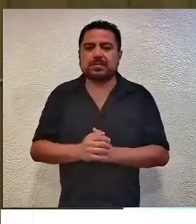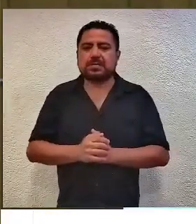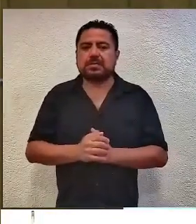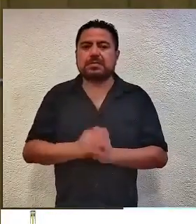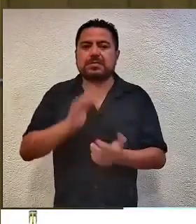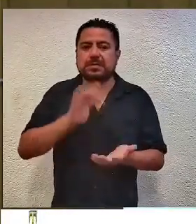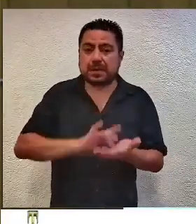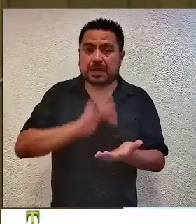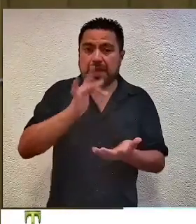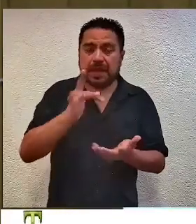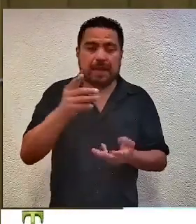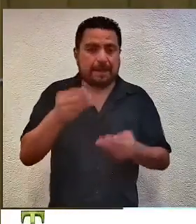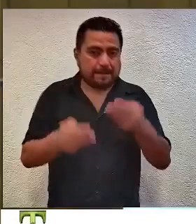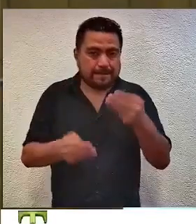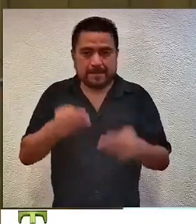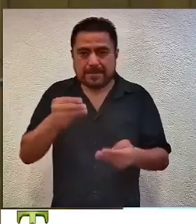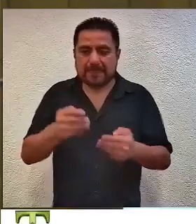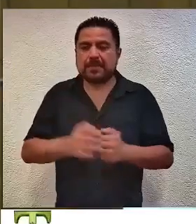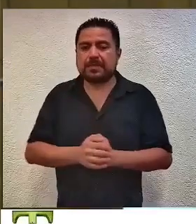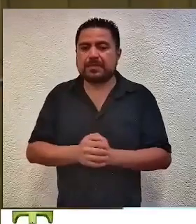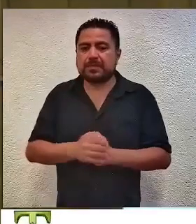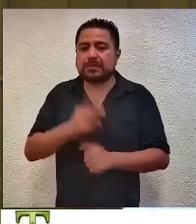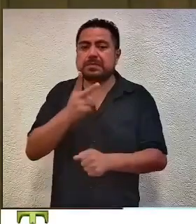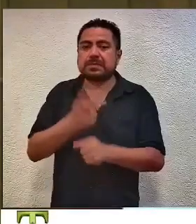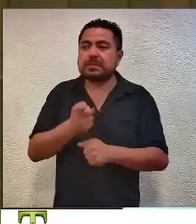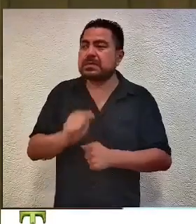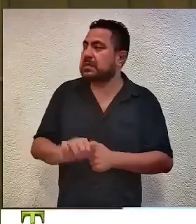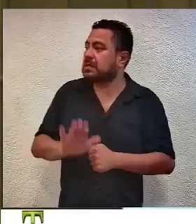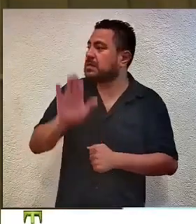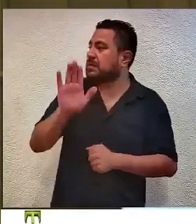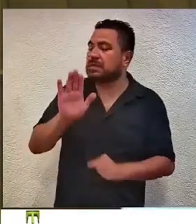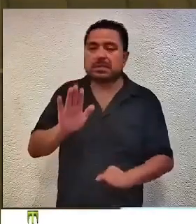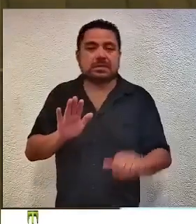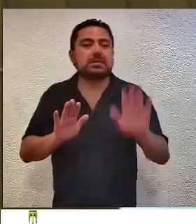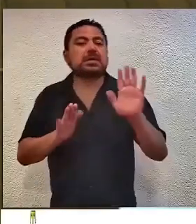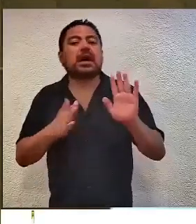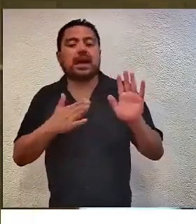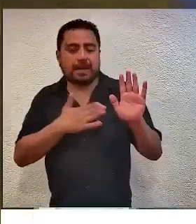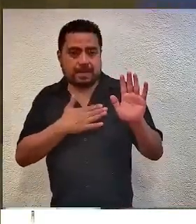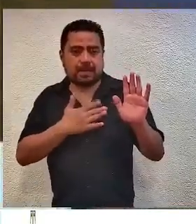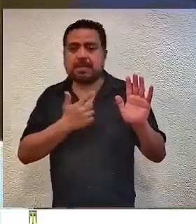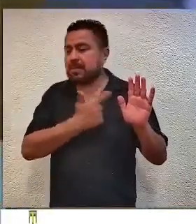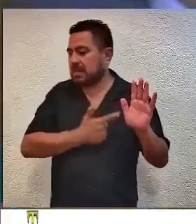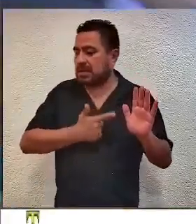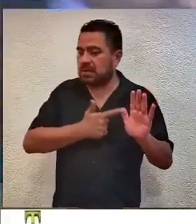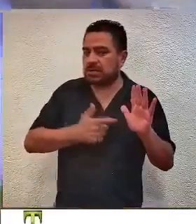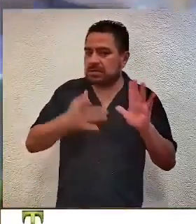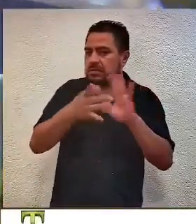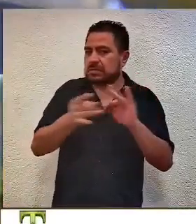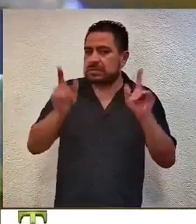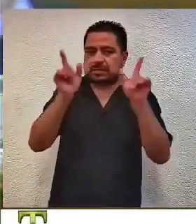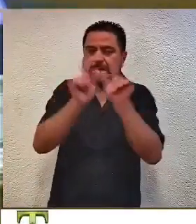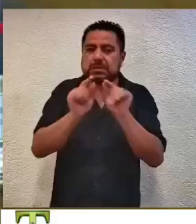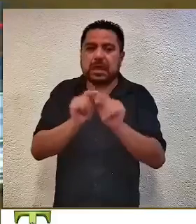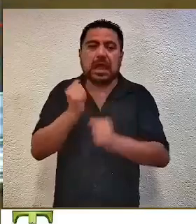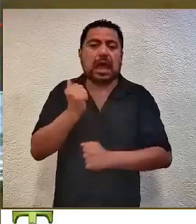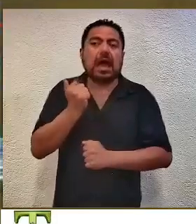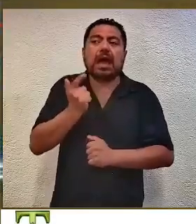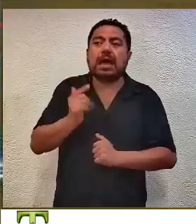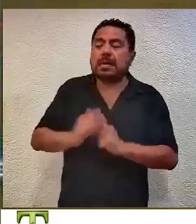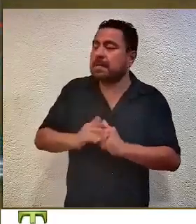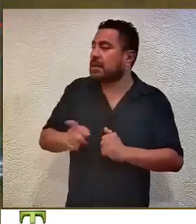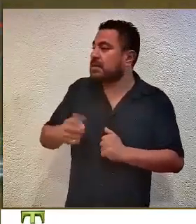A todas magistrado. y a todos. En segunda ronda me gustaría precisar algunas cosas. Si alguien tiene alguna